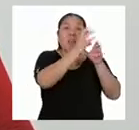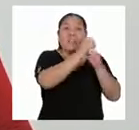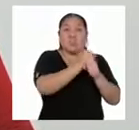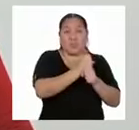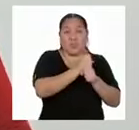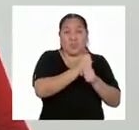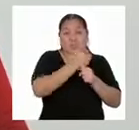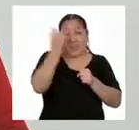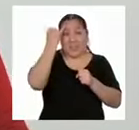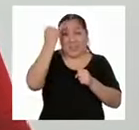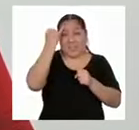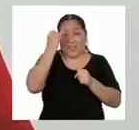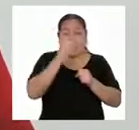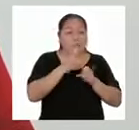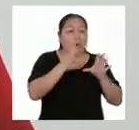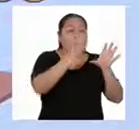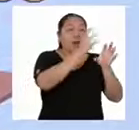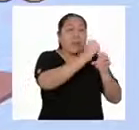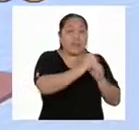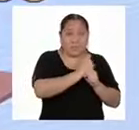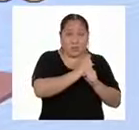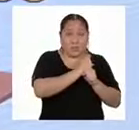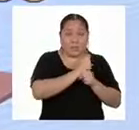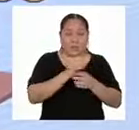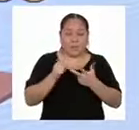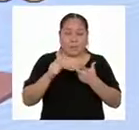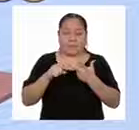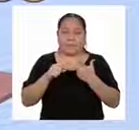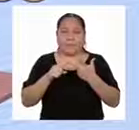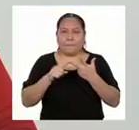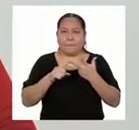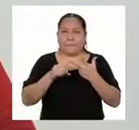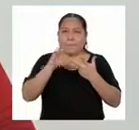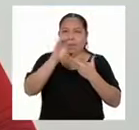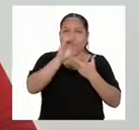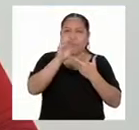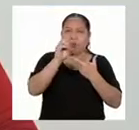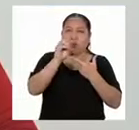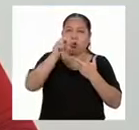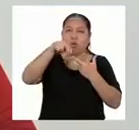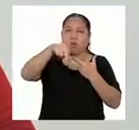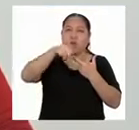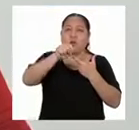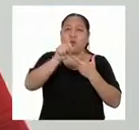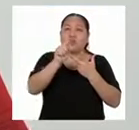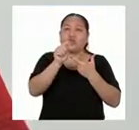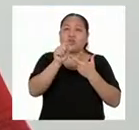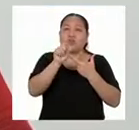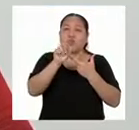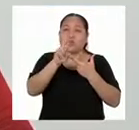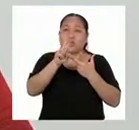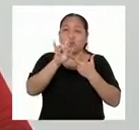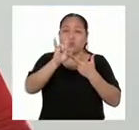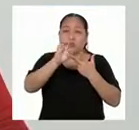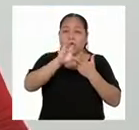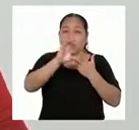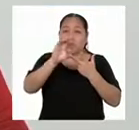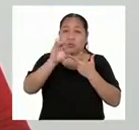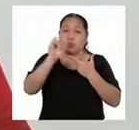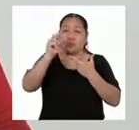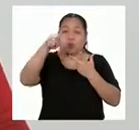de aquella idea más general. Y nos falta una. La macrorregla de